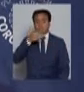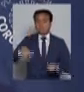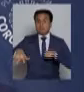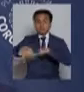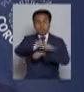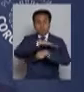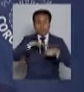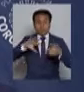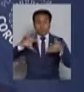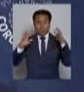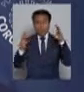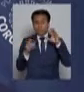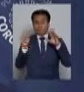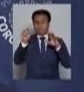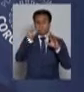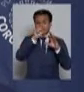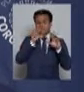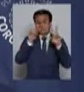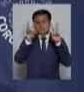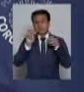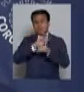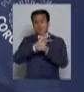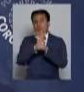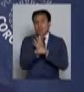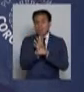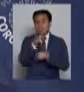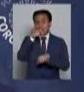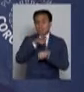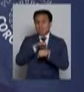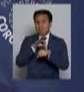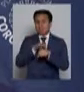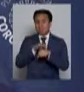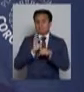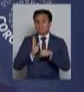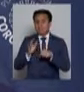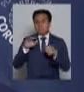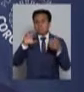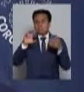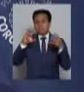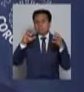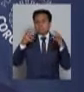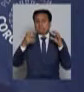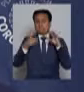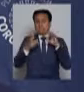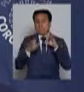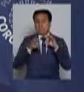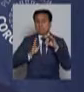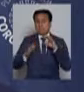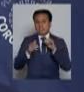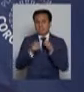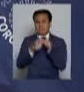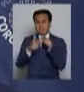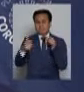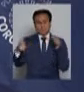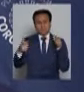situación mundial respecto a coronavirus sigue deteriorándose en forma bastante